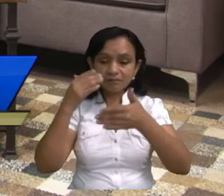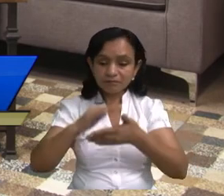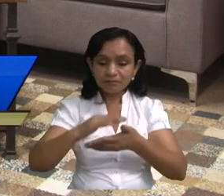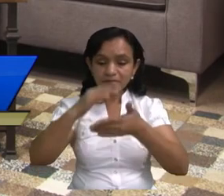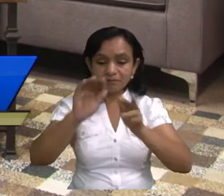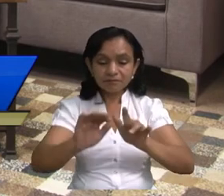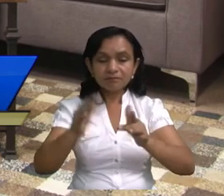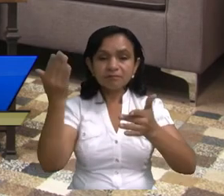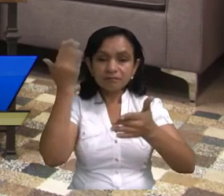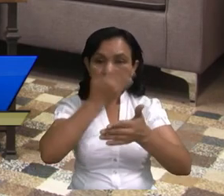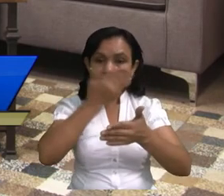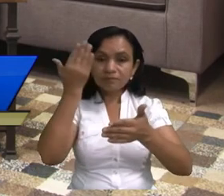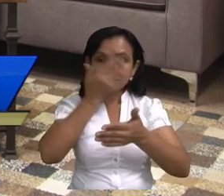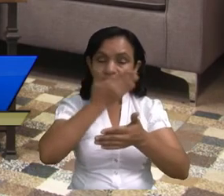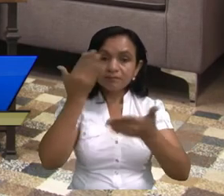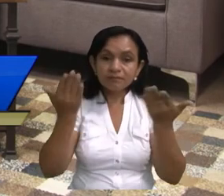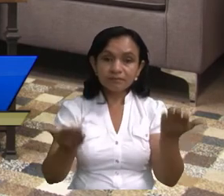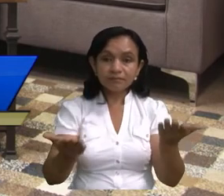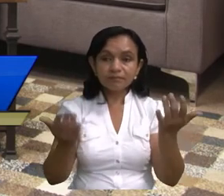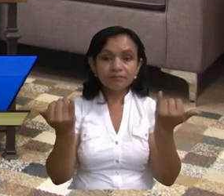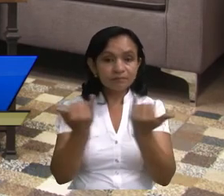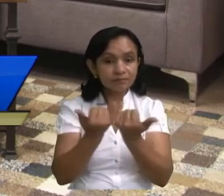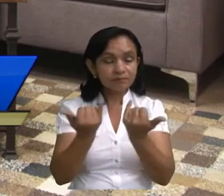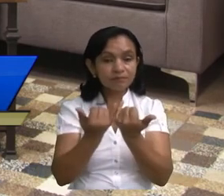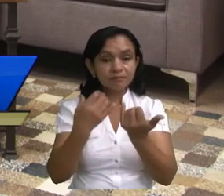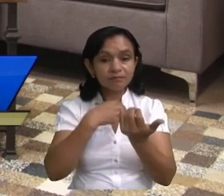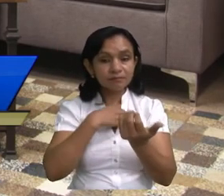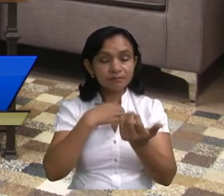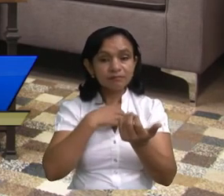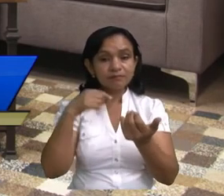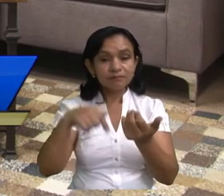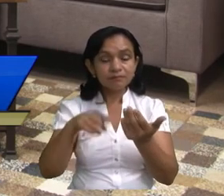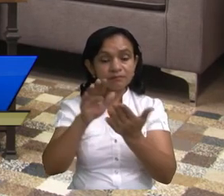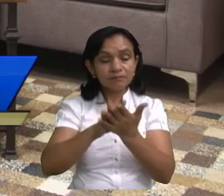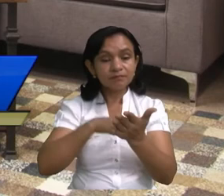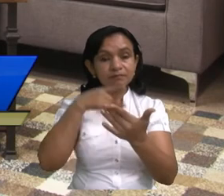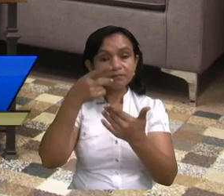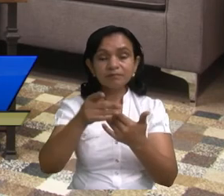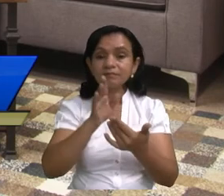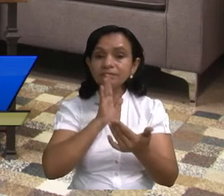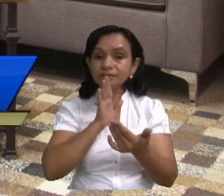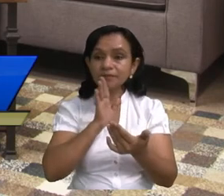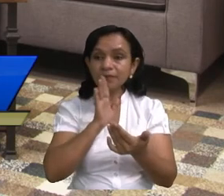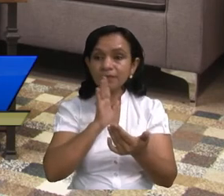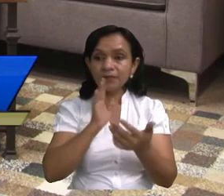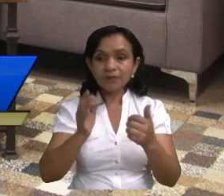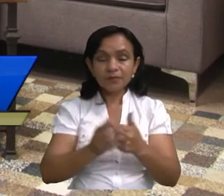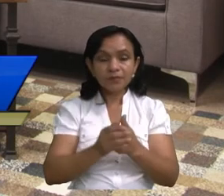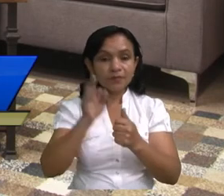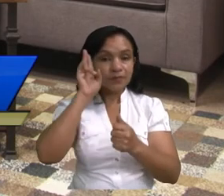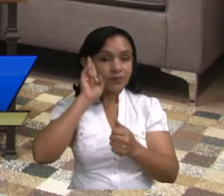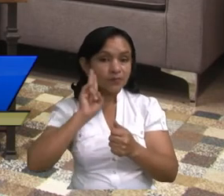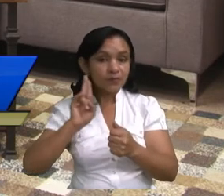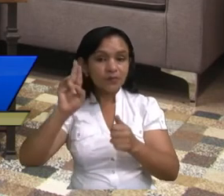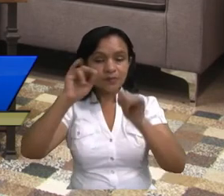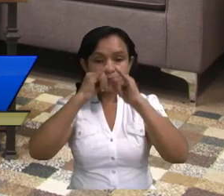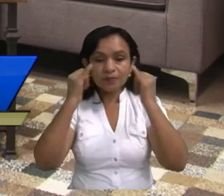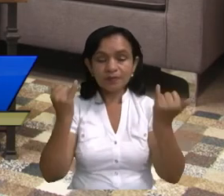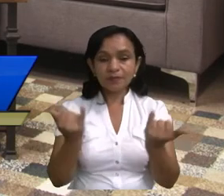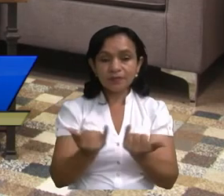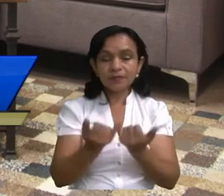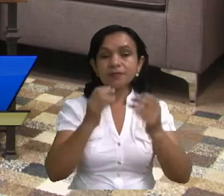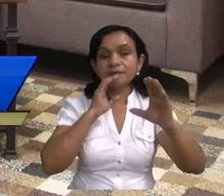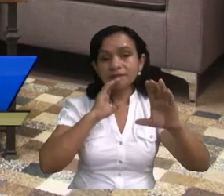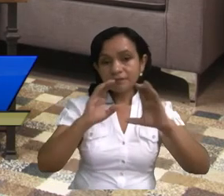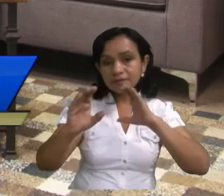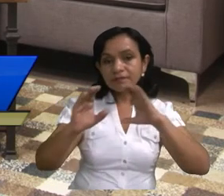a las formaciones. Y también para nosotros, en este programa que yo le hablaba de la Universidad Internacional de las